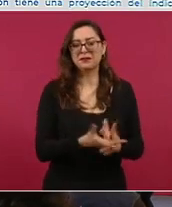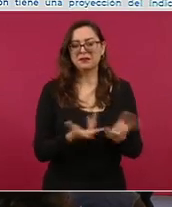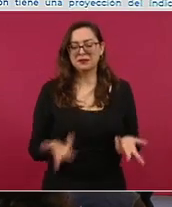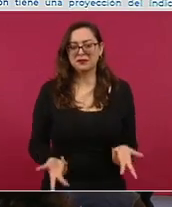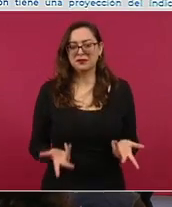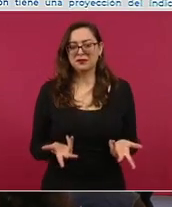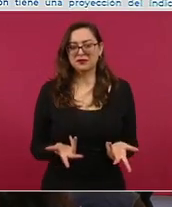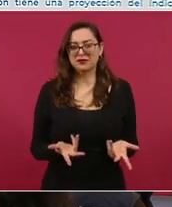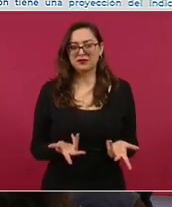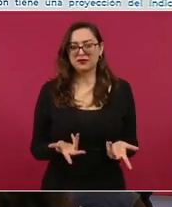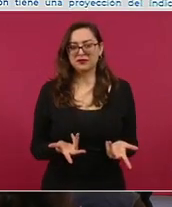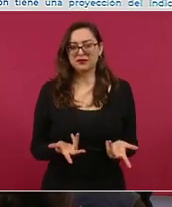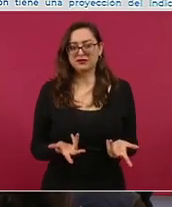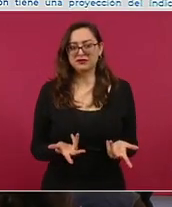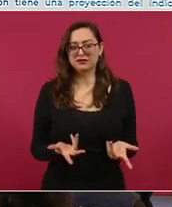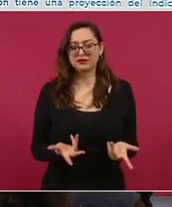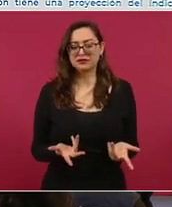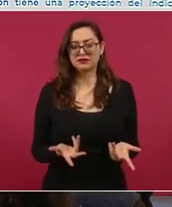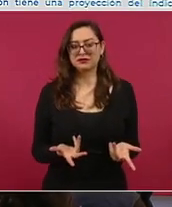más